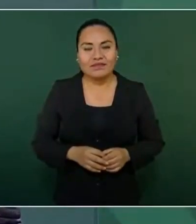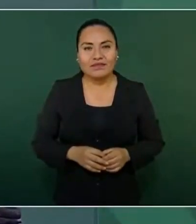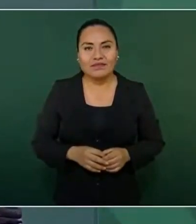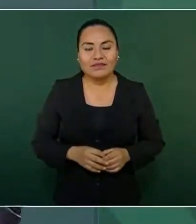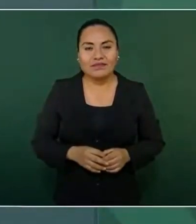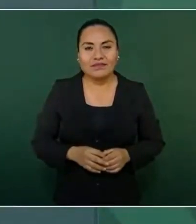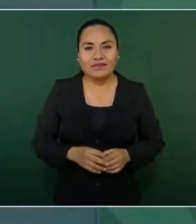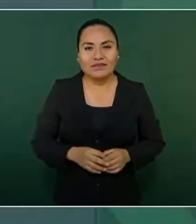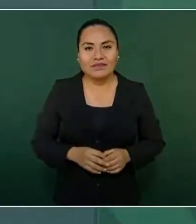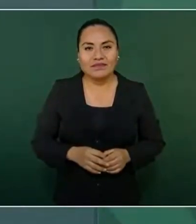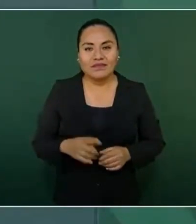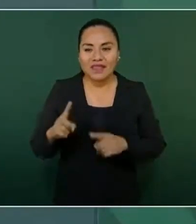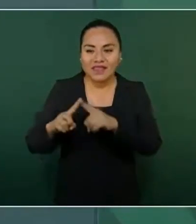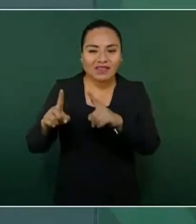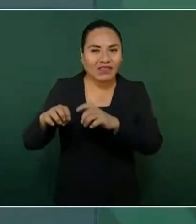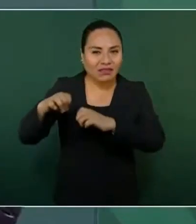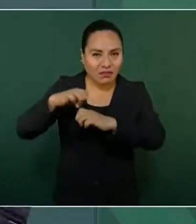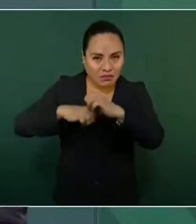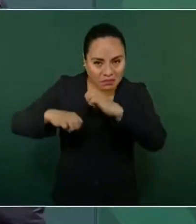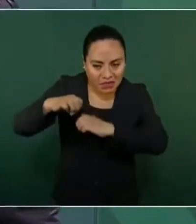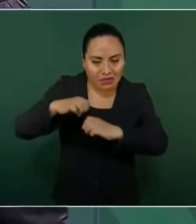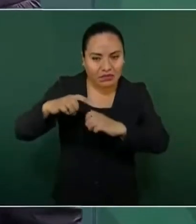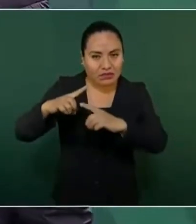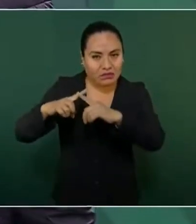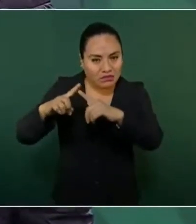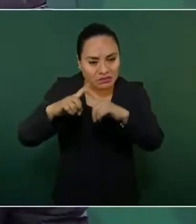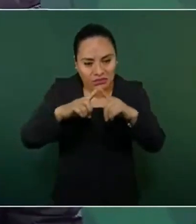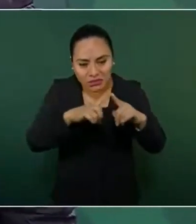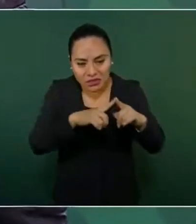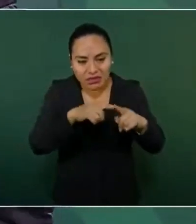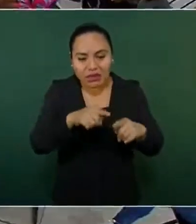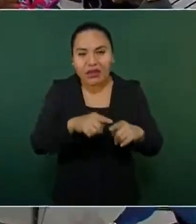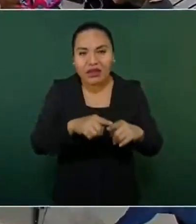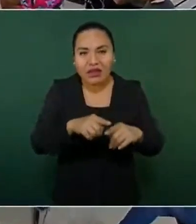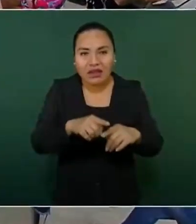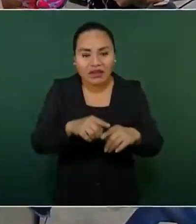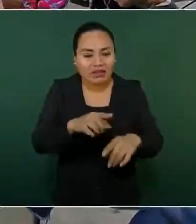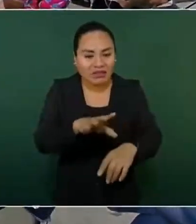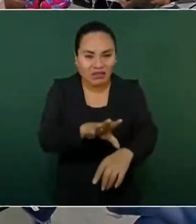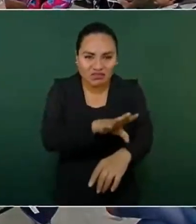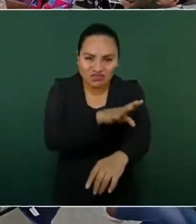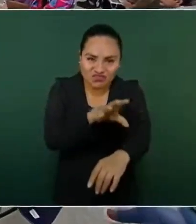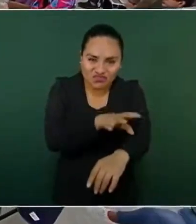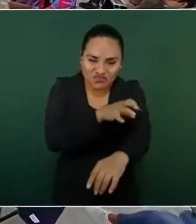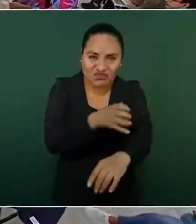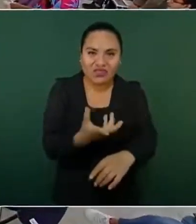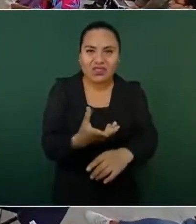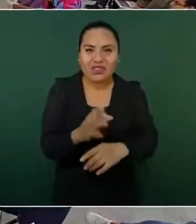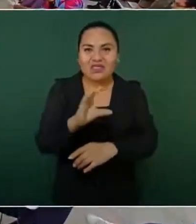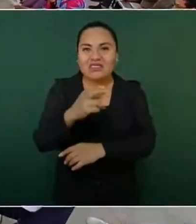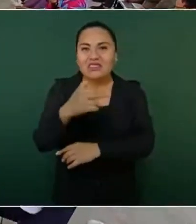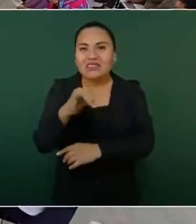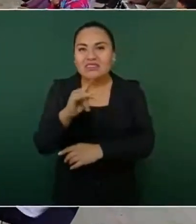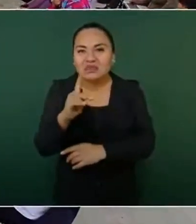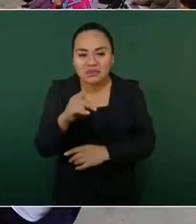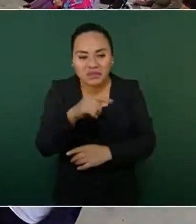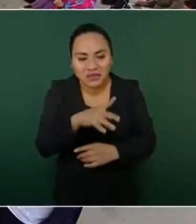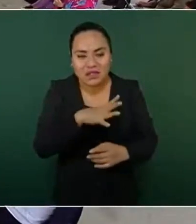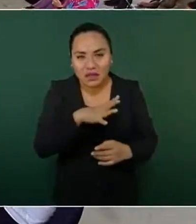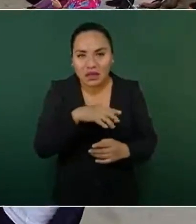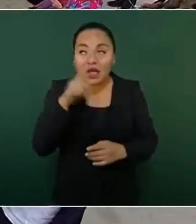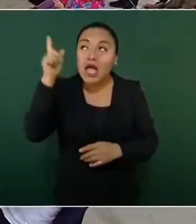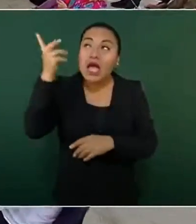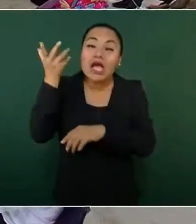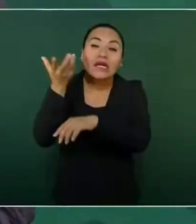de estas industrias que tienen que ver con baterías, con chips, hay este subsidio en el gobierno de Estados